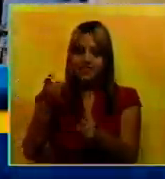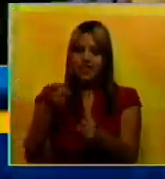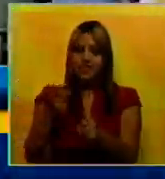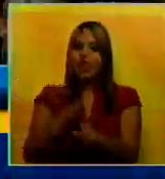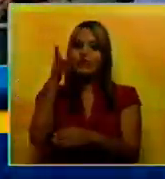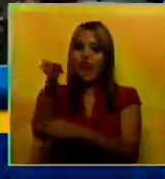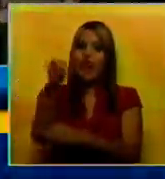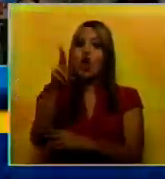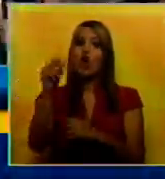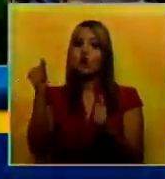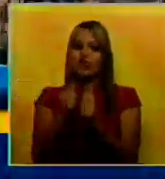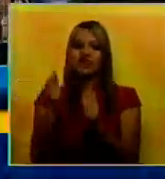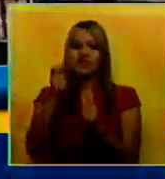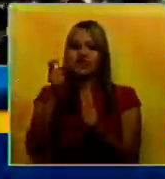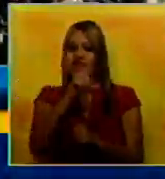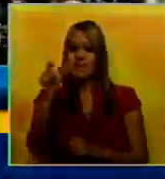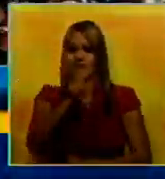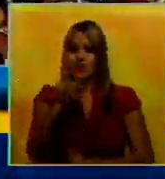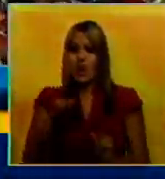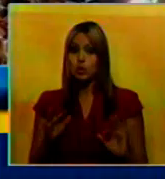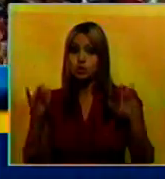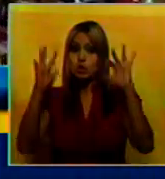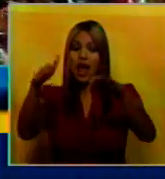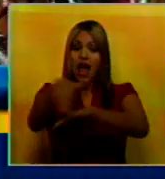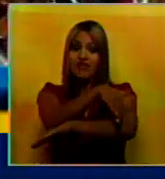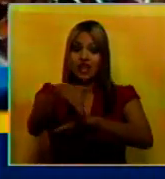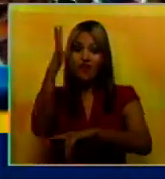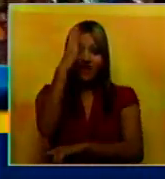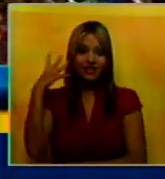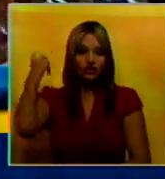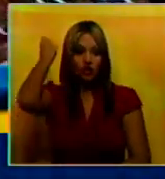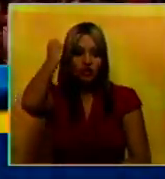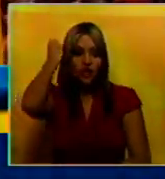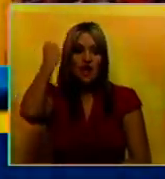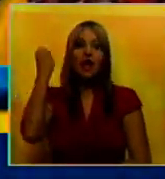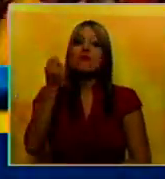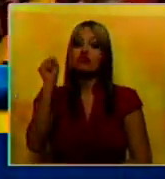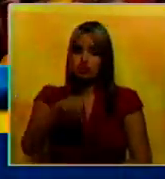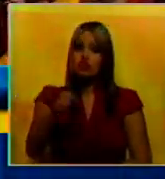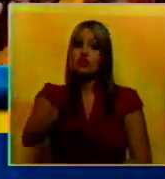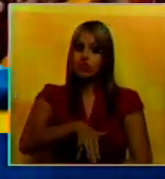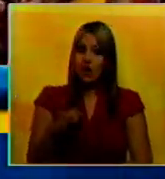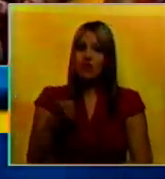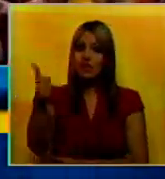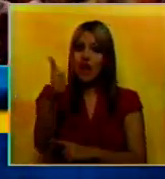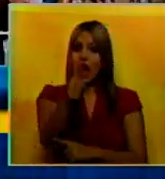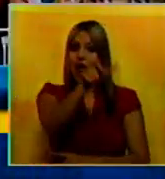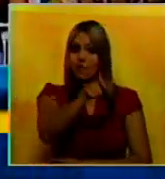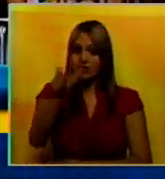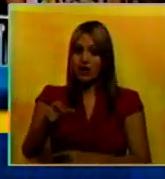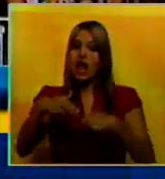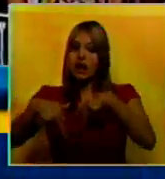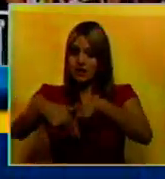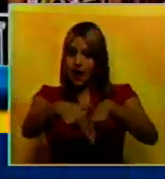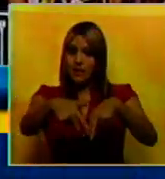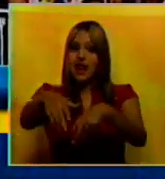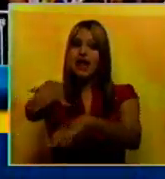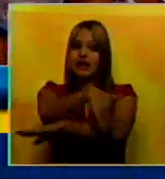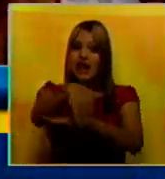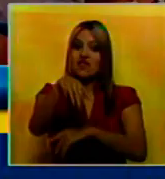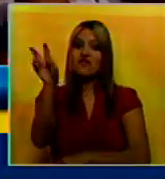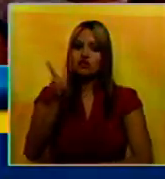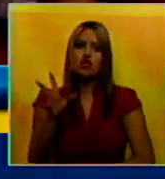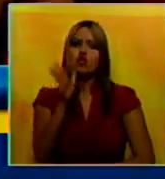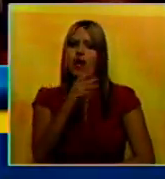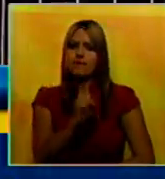Los Ruices con cientos de seguidores la avenida Francisco de Miranda. Dijo que sí es posible que cada ciudadano pueda caminar por las calles de Venezuela sin